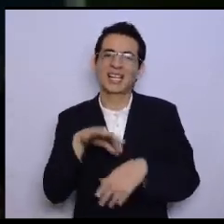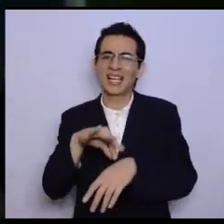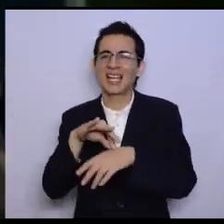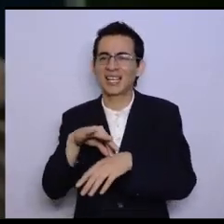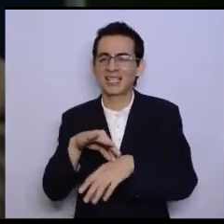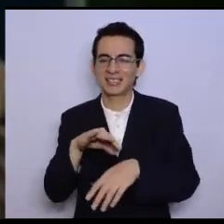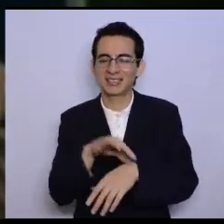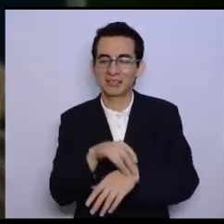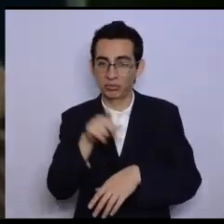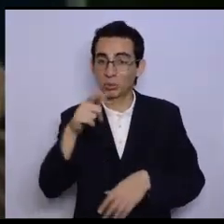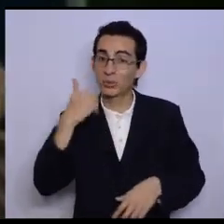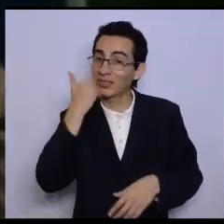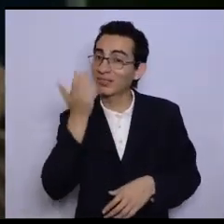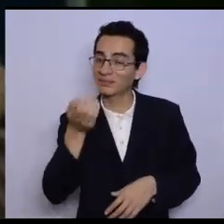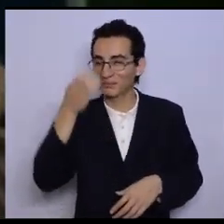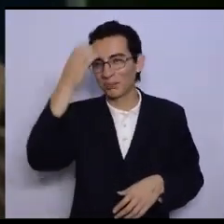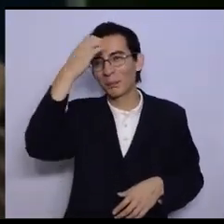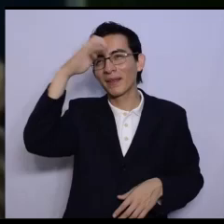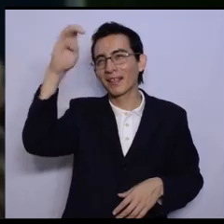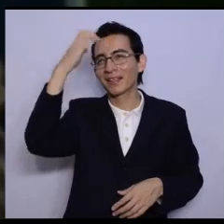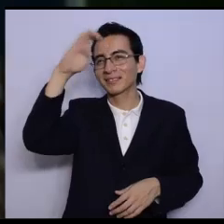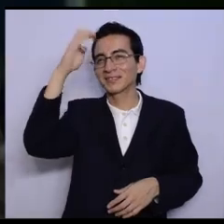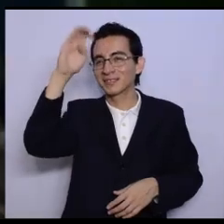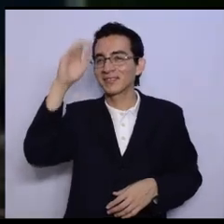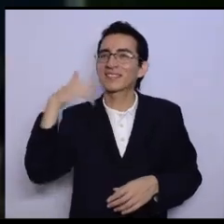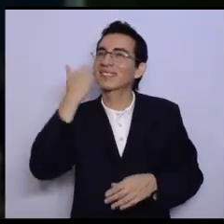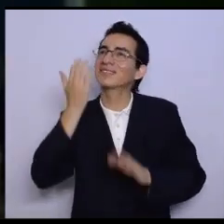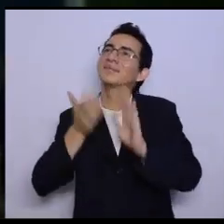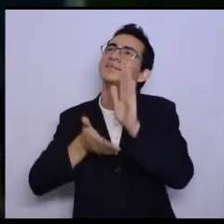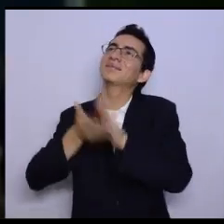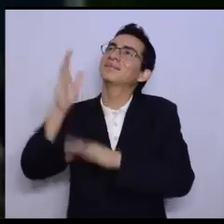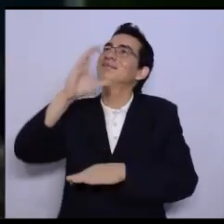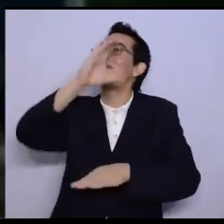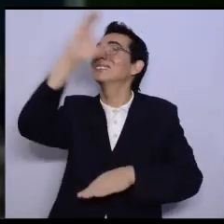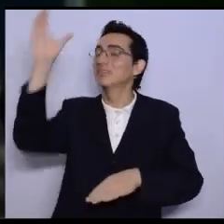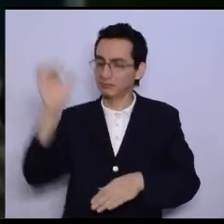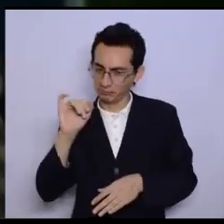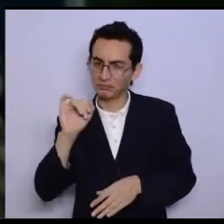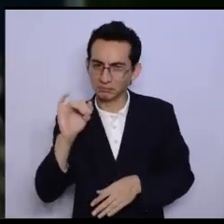¿Quieres experiencias del tercer cielo? Prepárate para el aguijón.